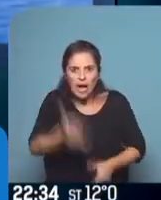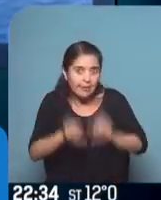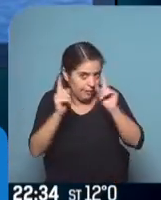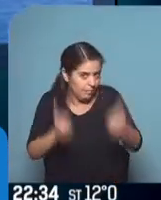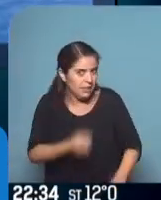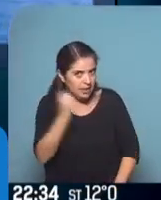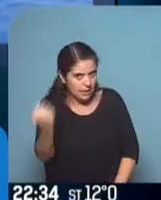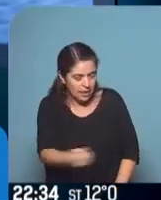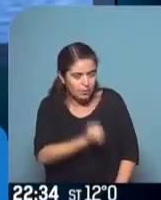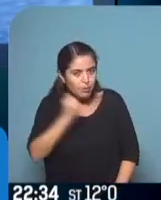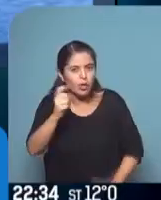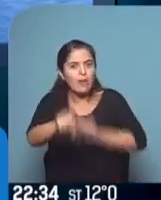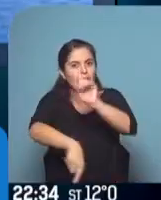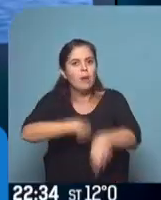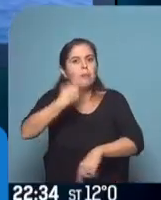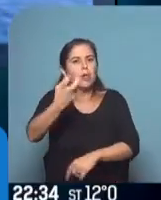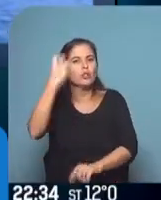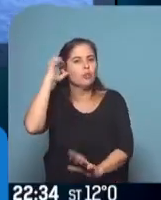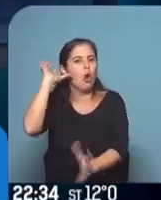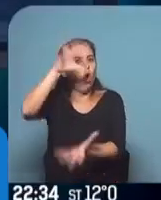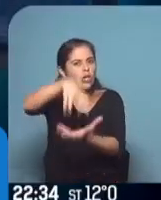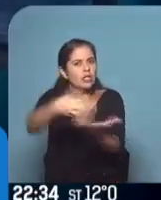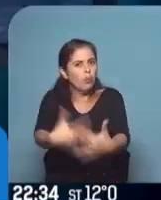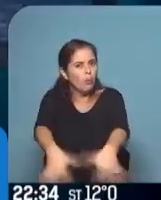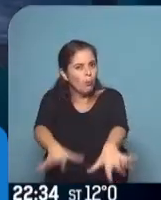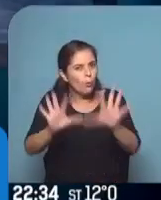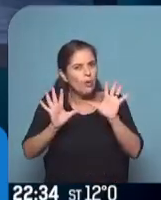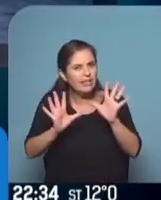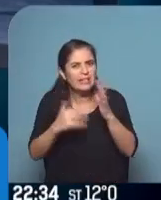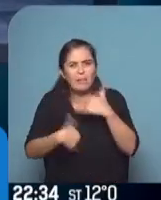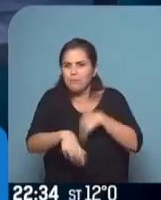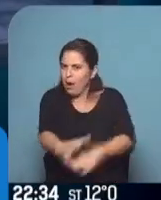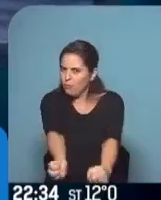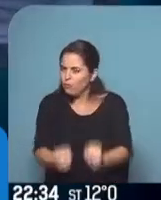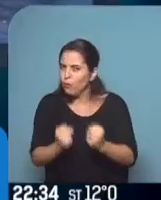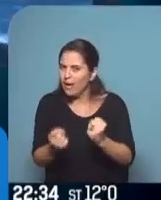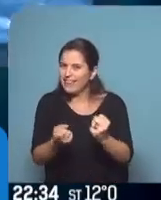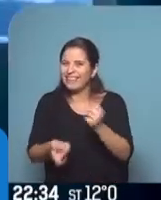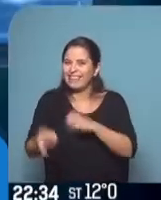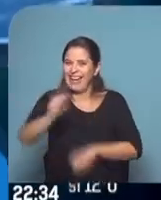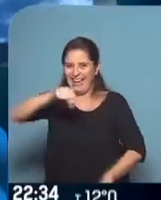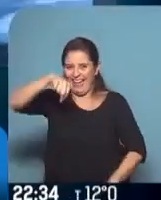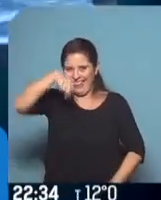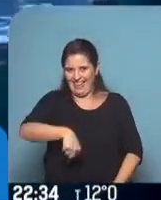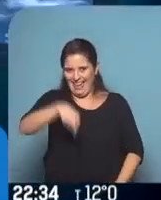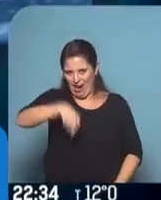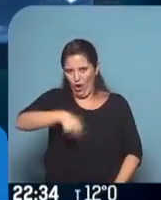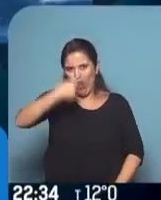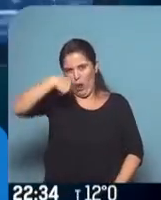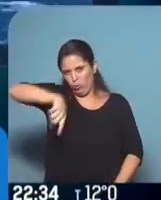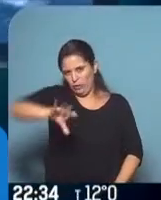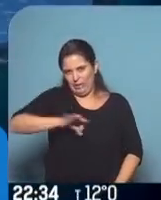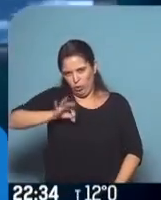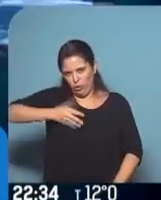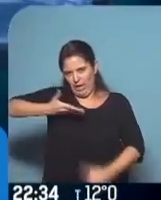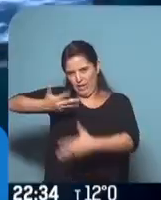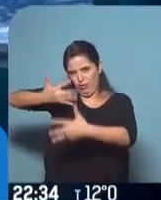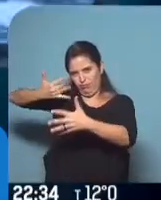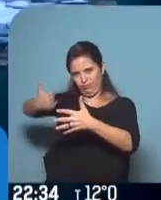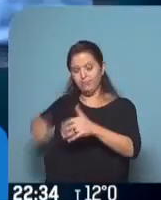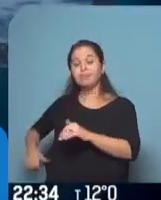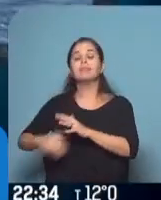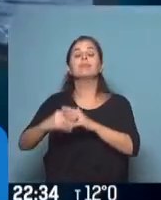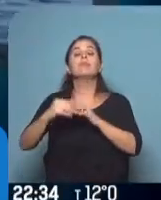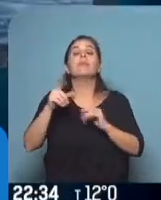próximo parlamento sea mucho más duro que el parlamento que se ha conformado en los últimos años. Ese es un dato